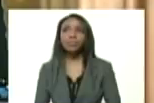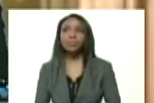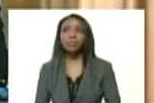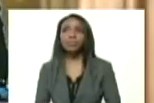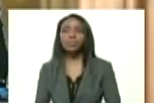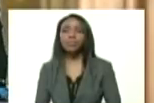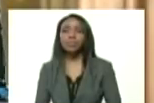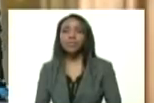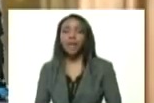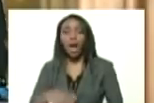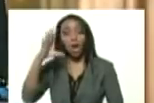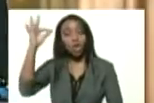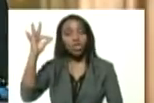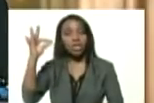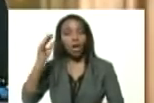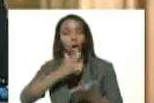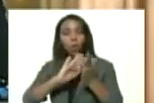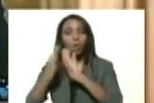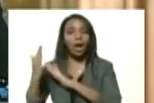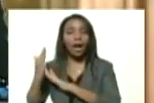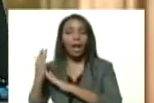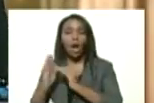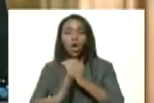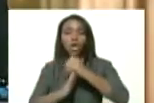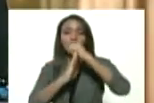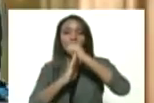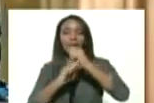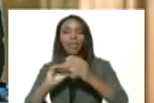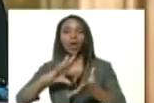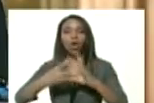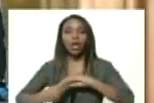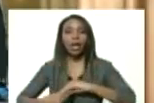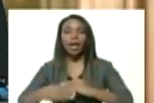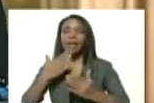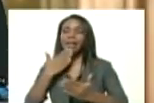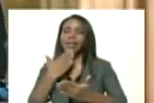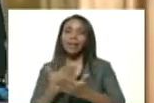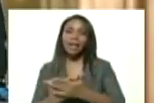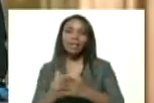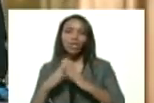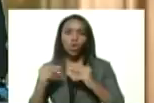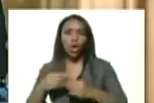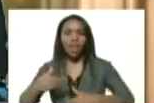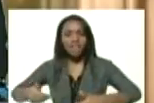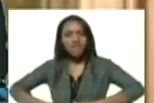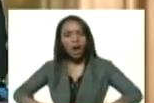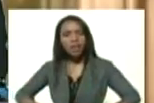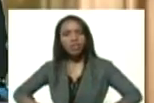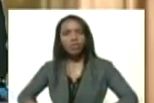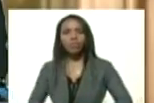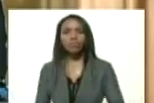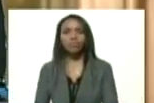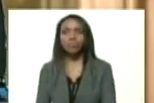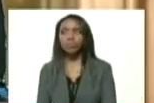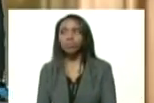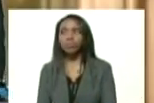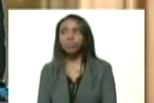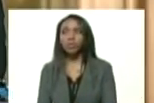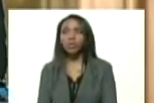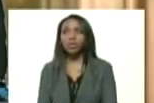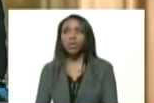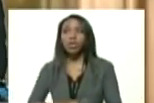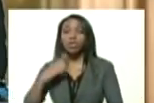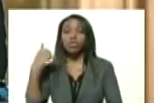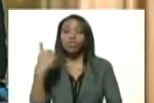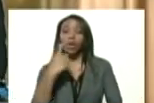a los consejos comunales a los líderes de los clanes les agradezco todo el esfuerzo solo